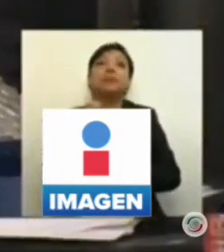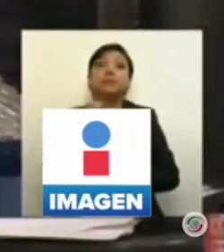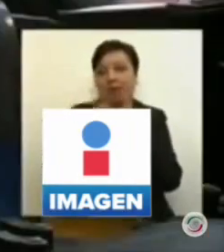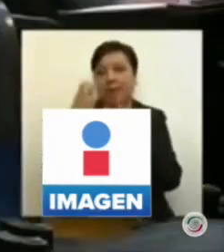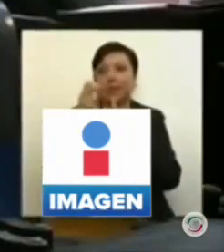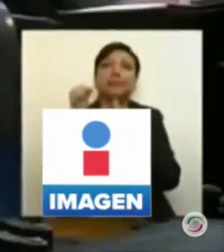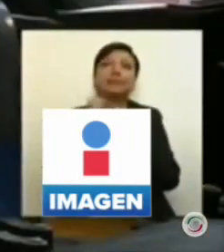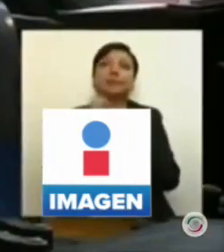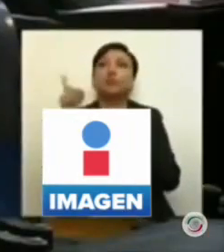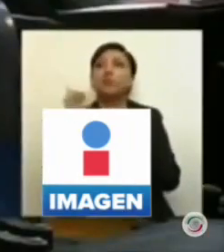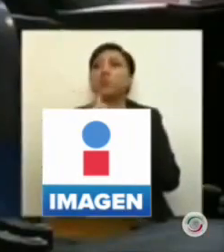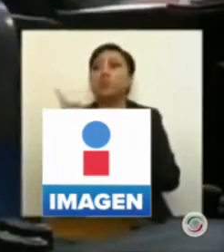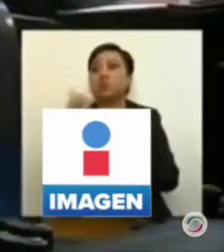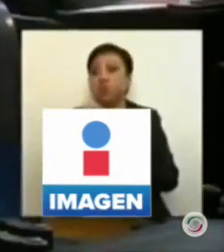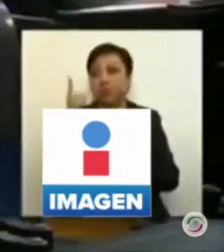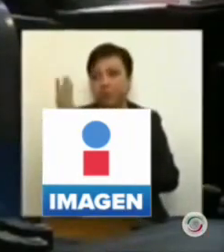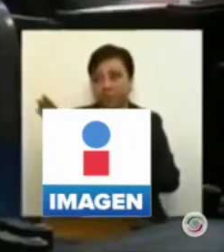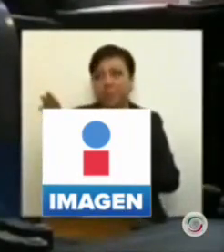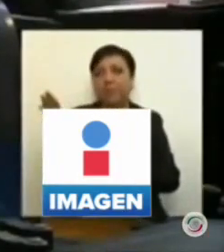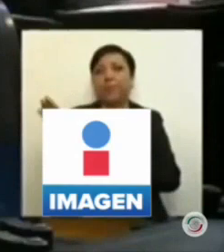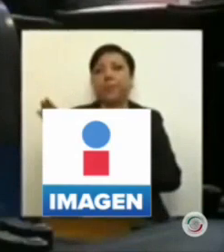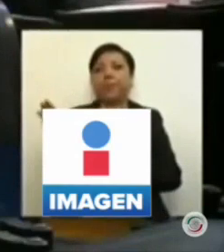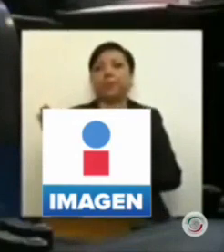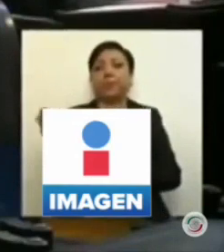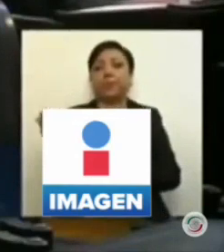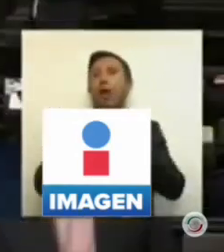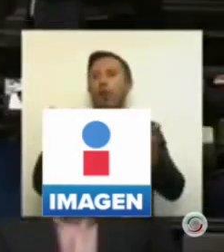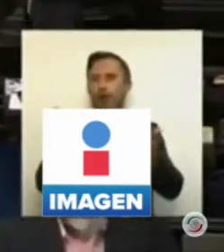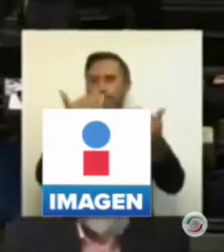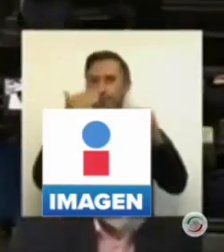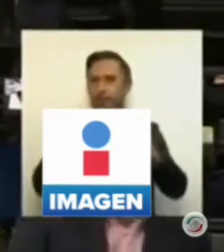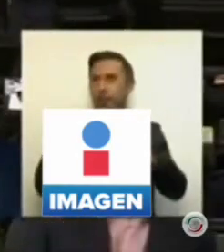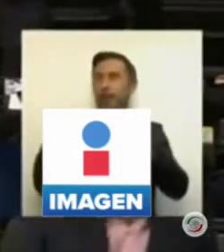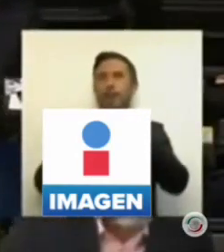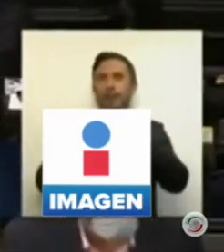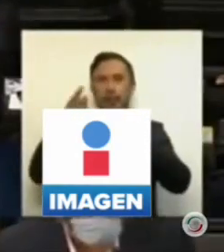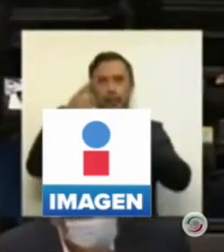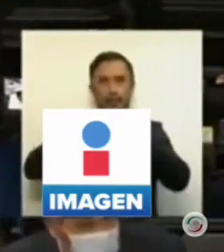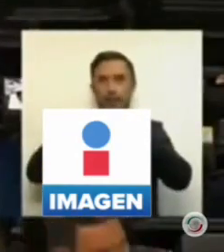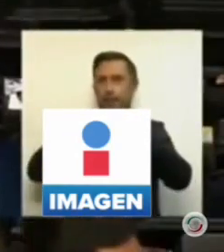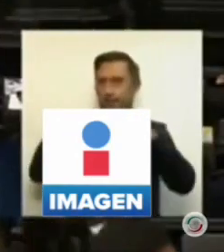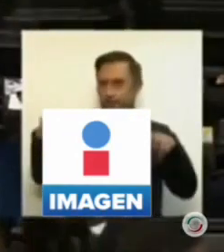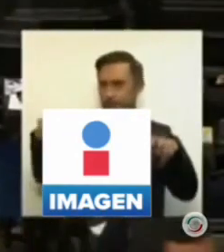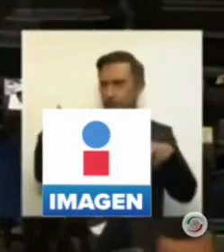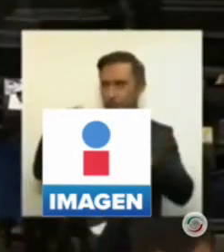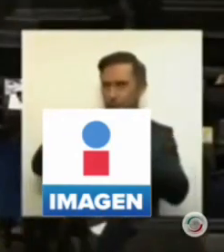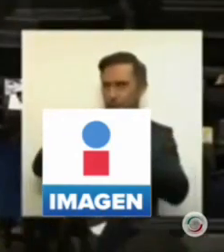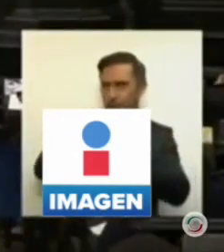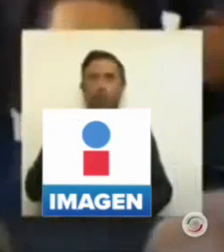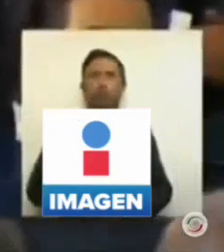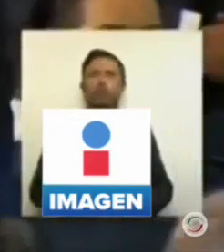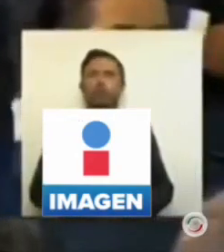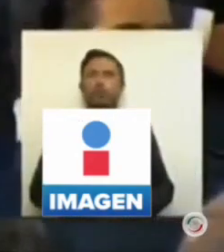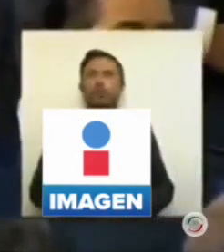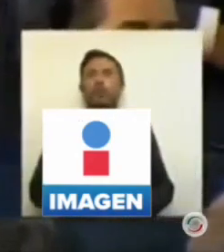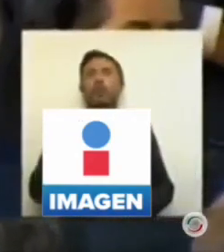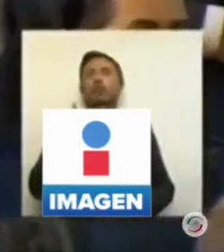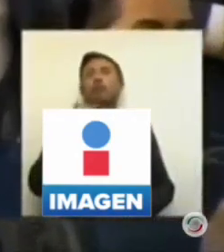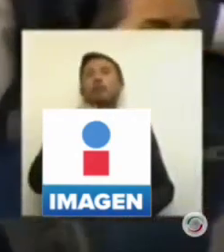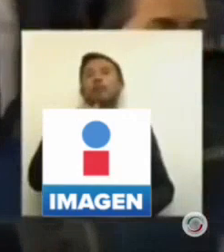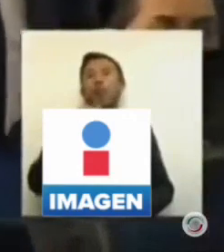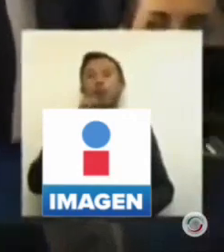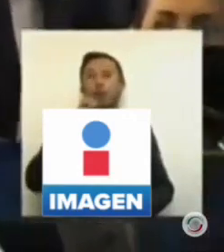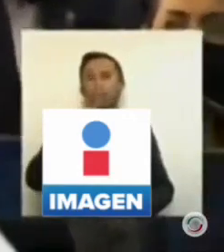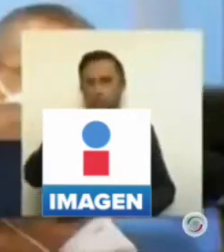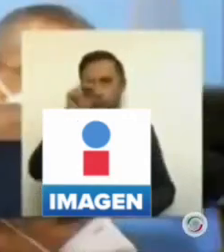lo particular. Con 64 votos a favor, más de 68 mil 400 millones de pesos regresarán a la Tesorería